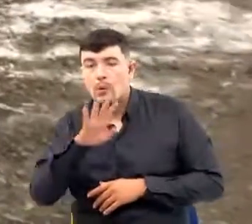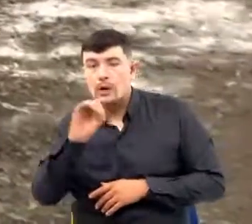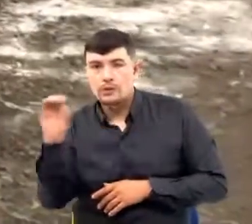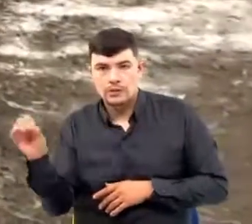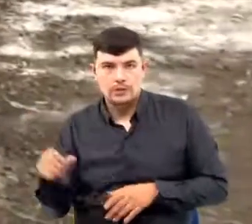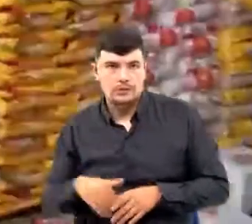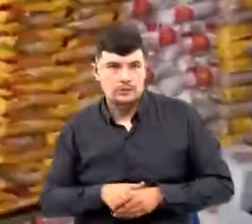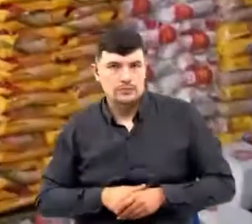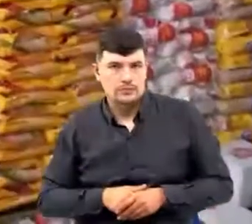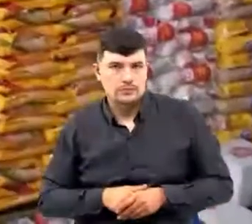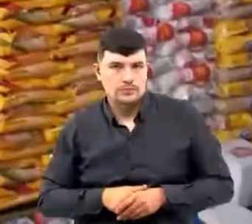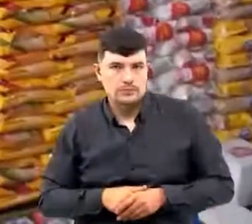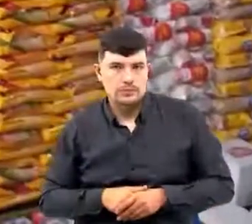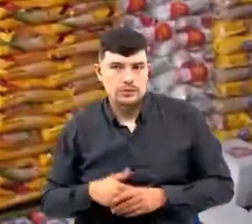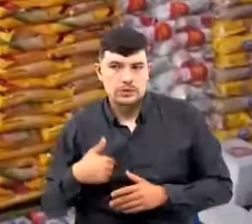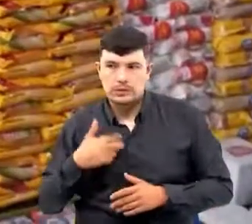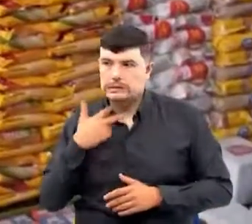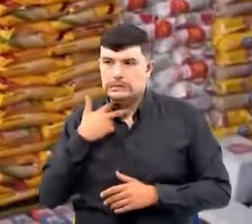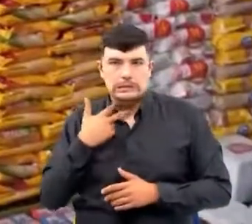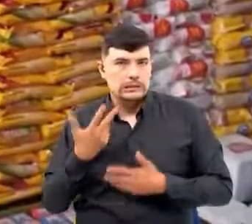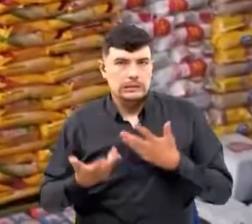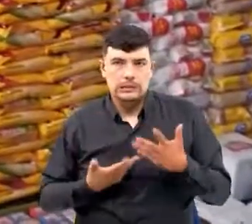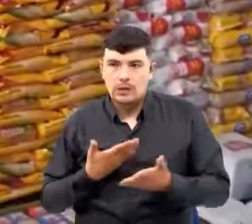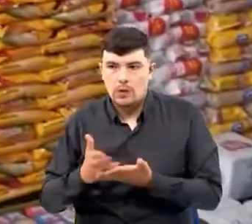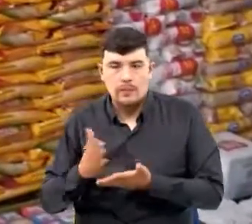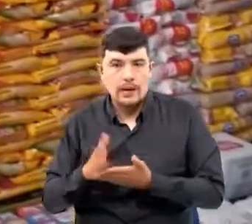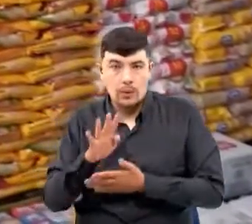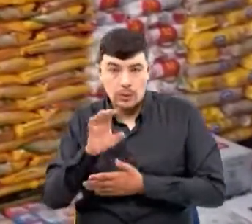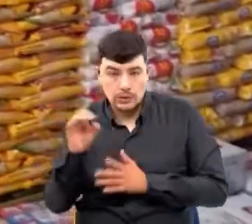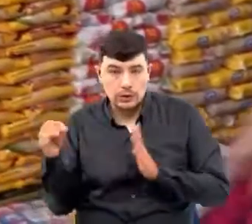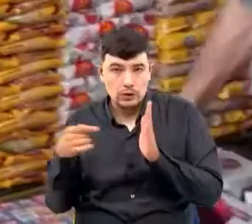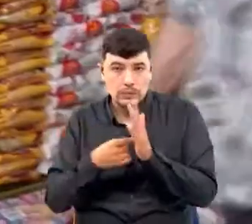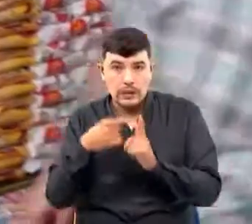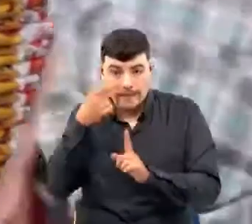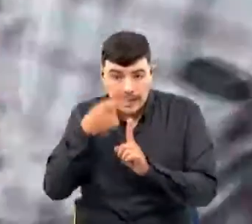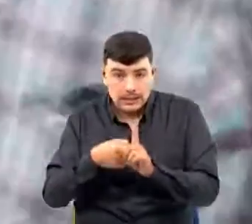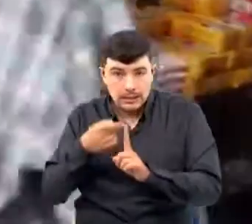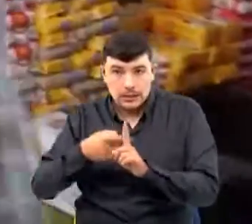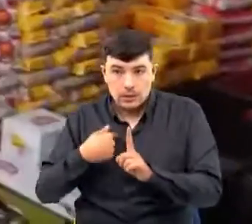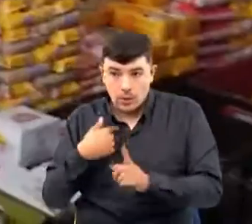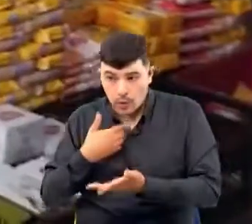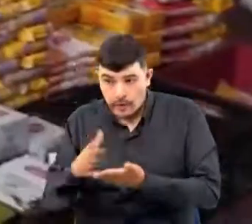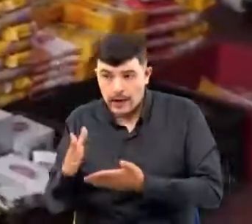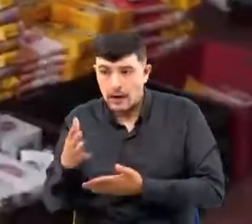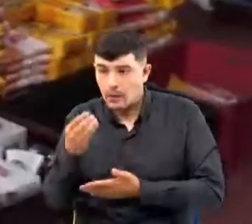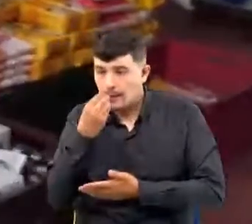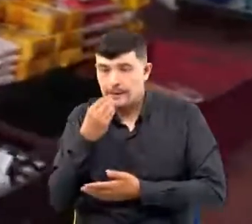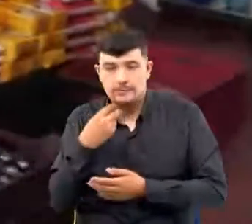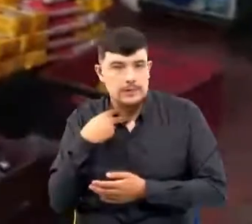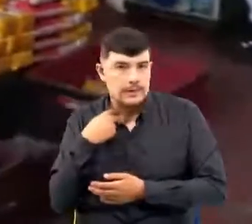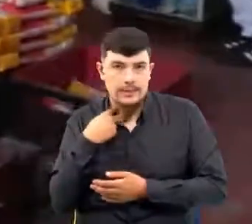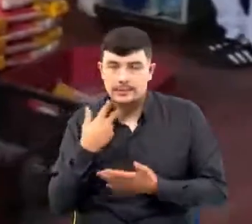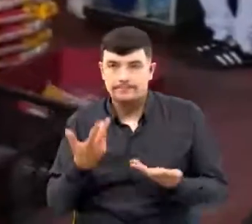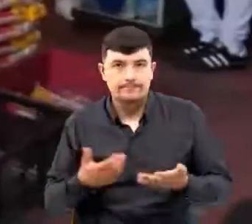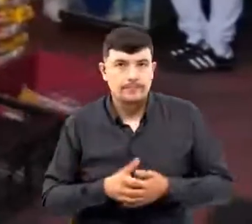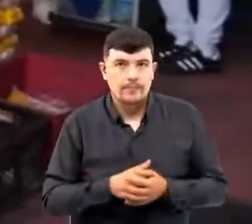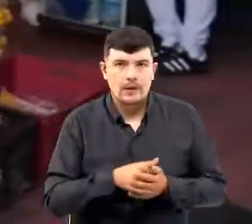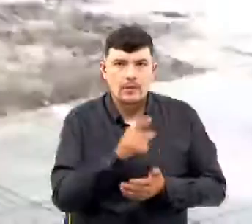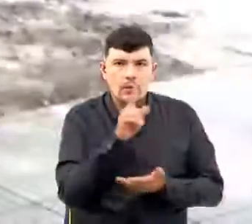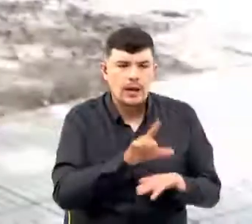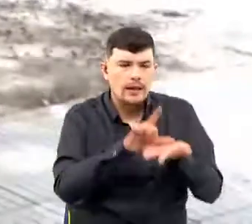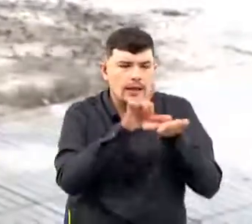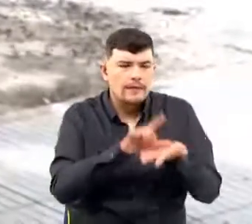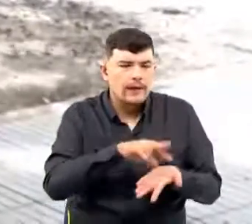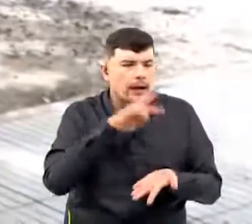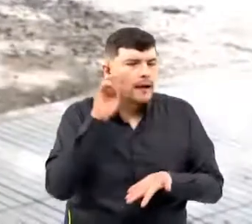uno a gatas. Y la inflación acá en Cúcuta se puso demasiado cara, por ejemplo la comida está muy cara. Ya una libra de carne,